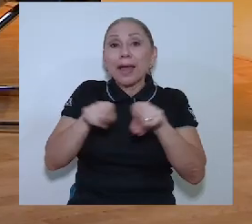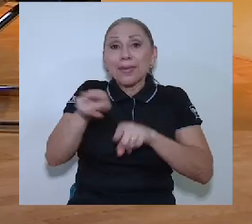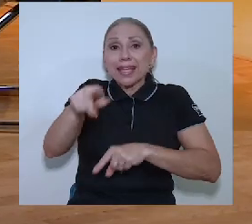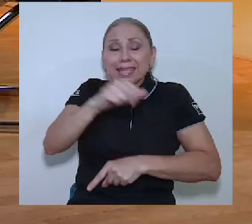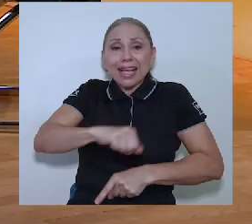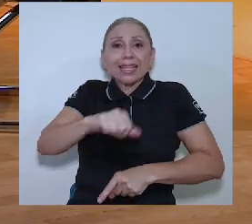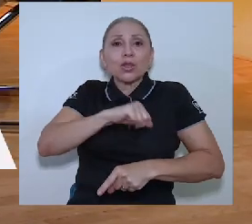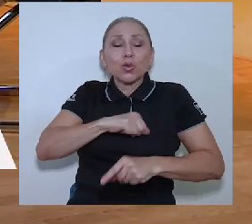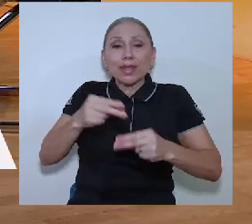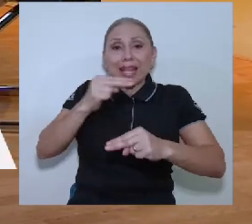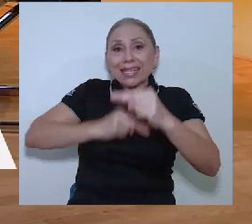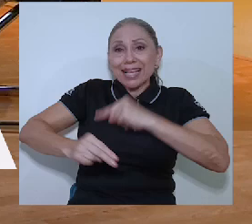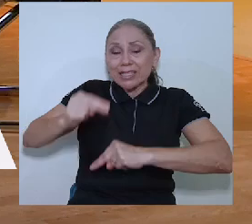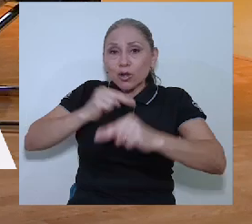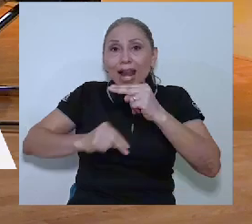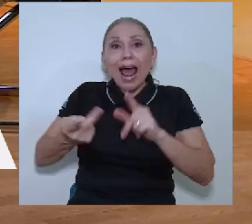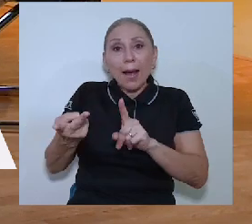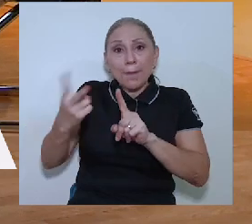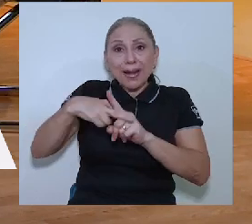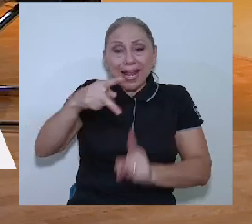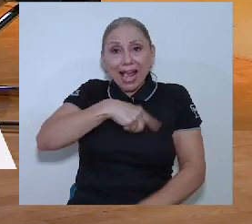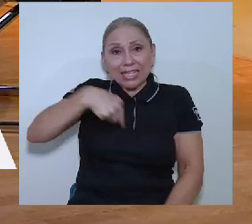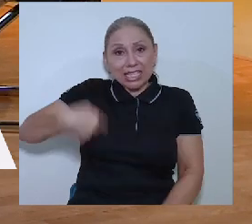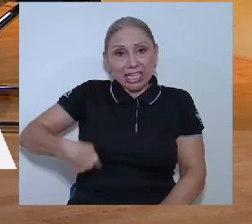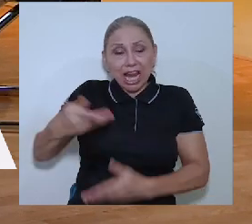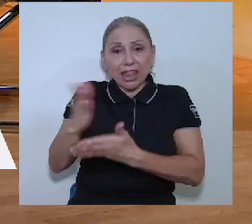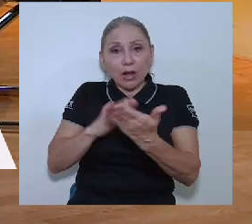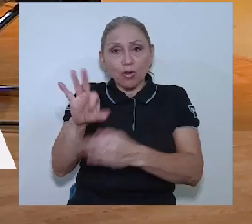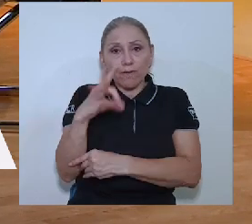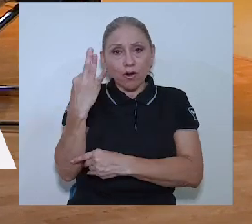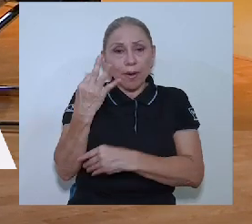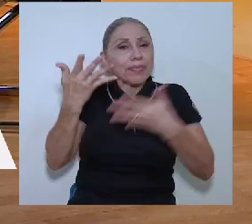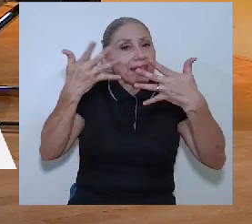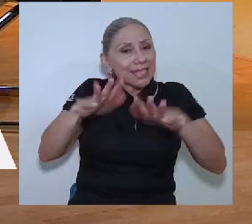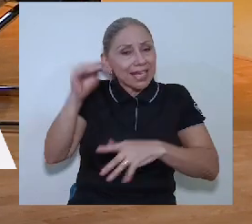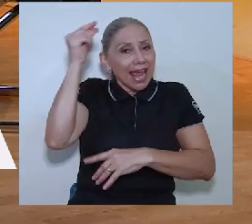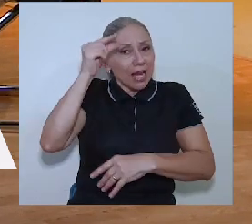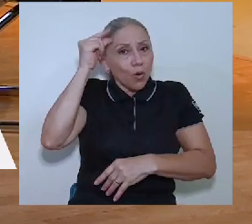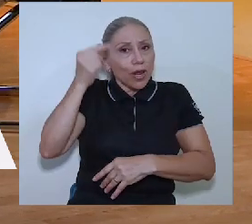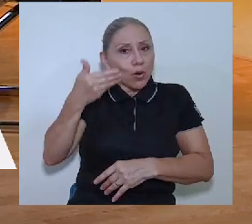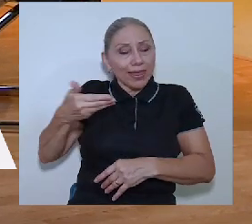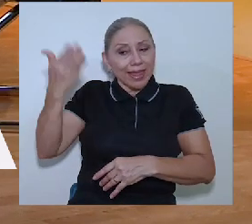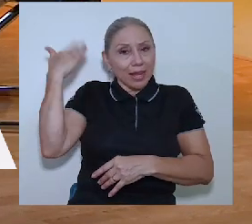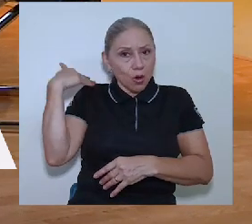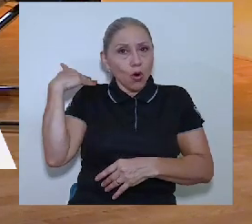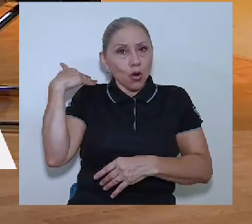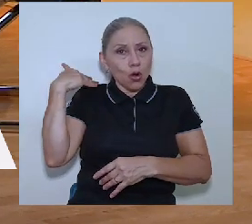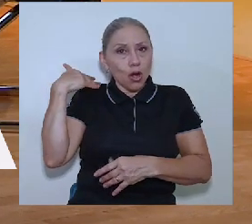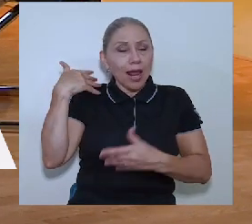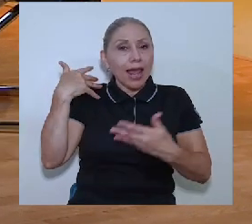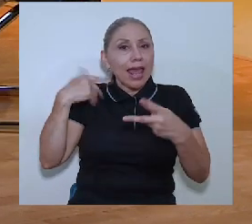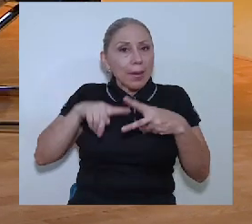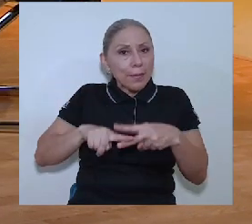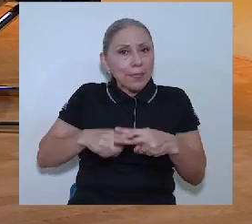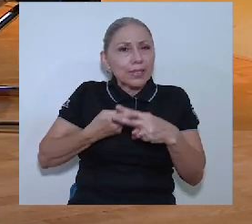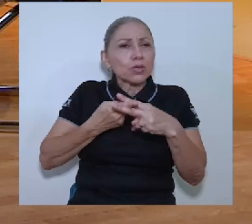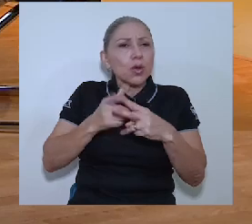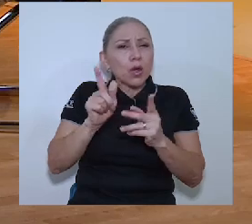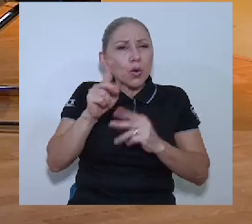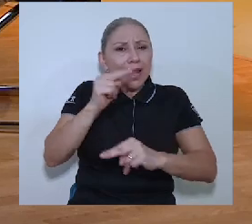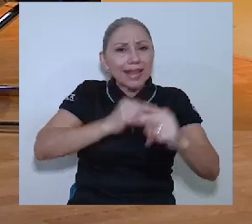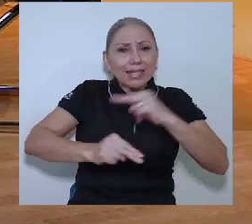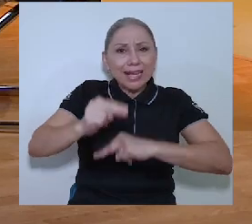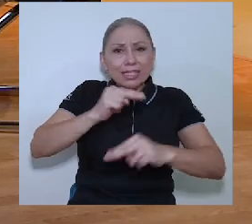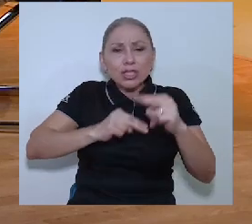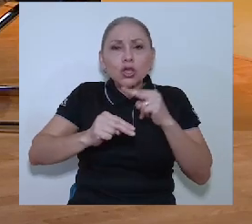también aplica a China en algún sentido. Ya en el gobierno anterior entró en una transacción, puso